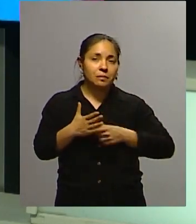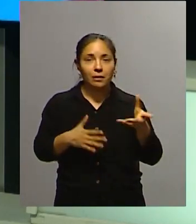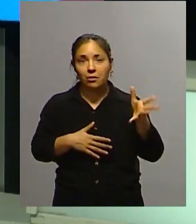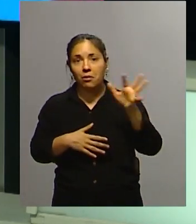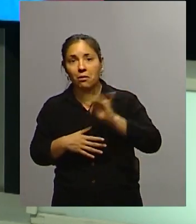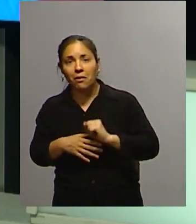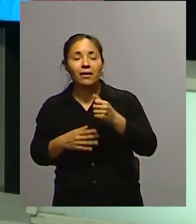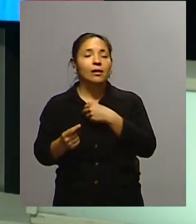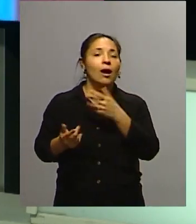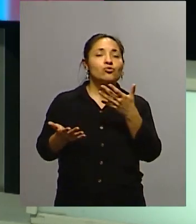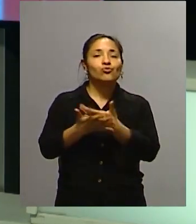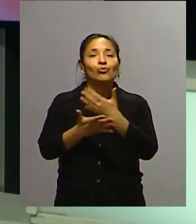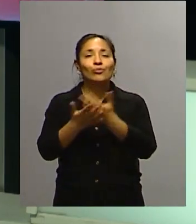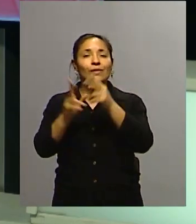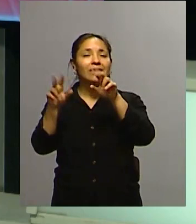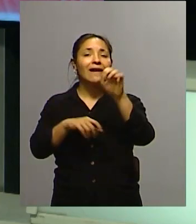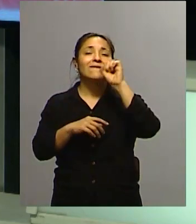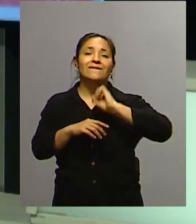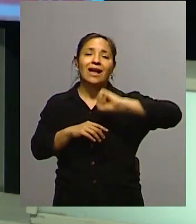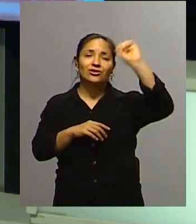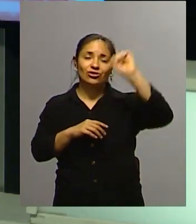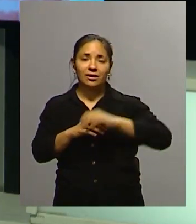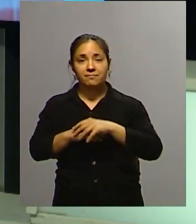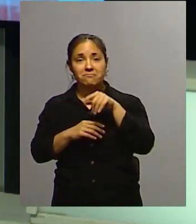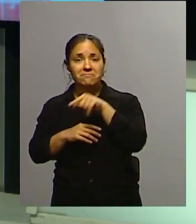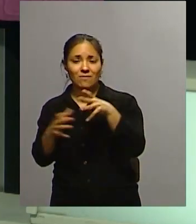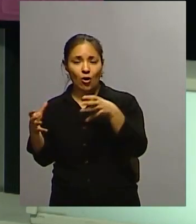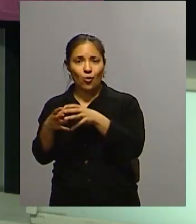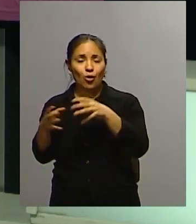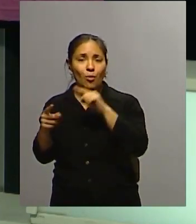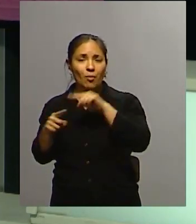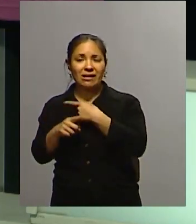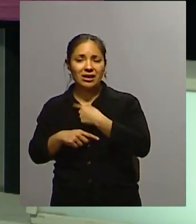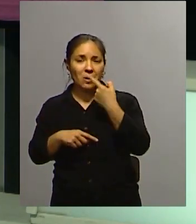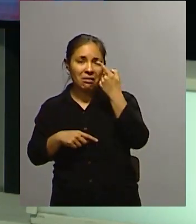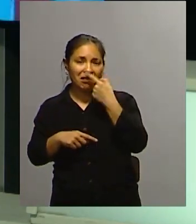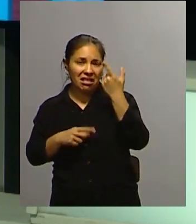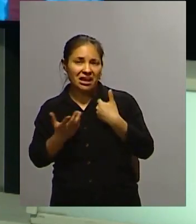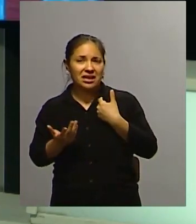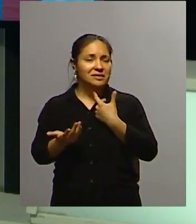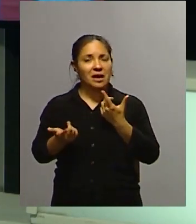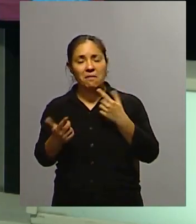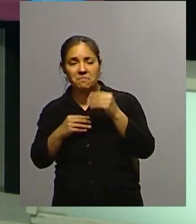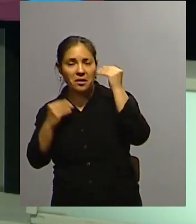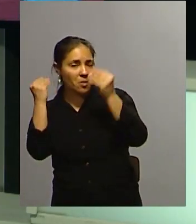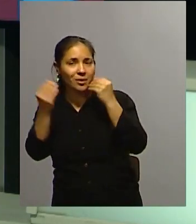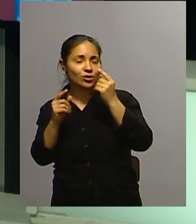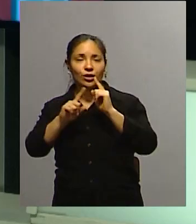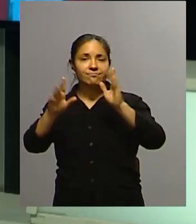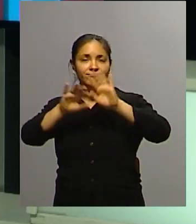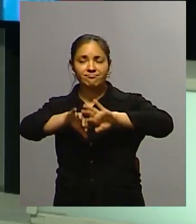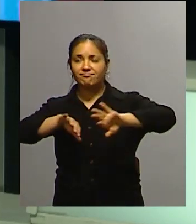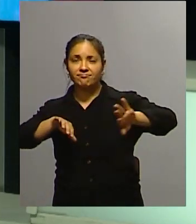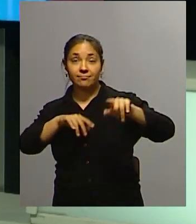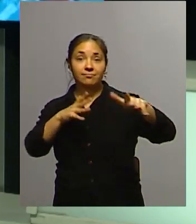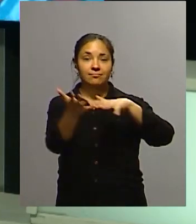la inflación y en donde parece que el tema de preocupación de los políticos es otro, mientras que la sociedad argentina está tratando de